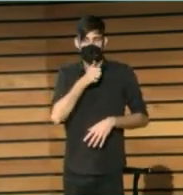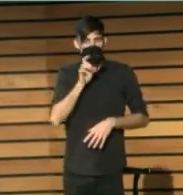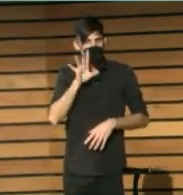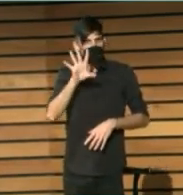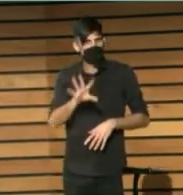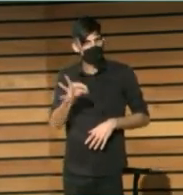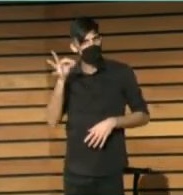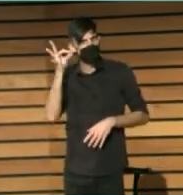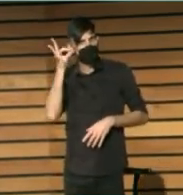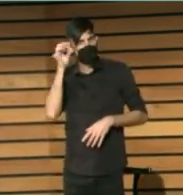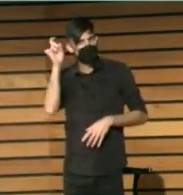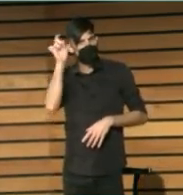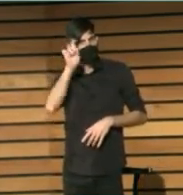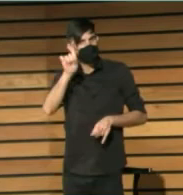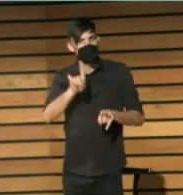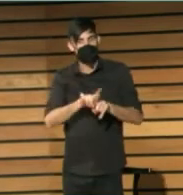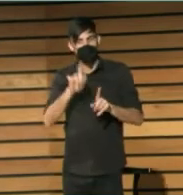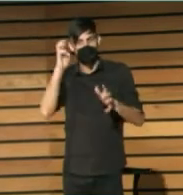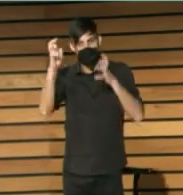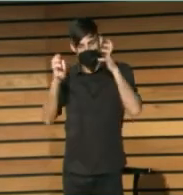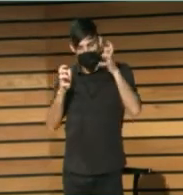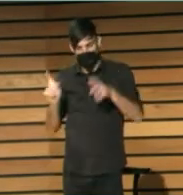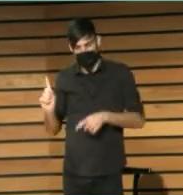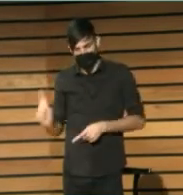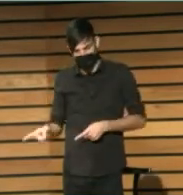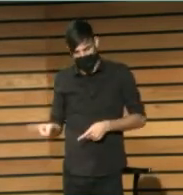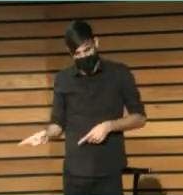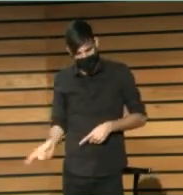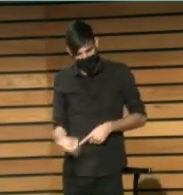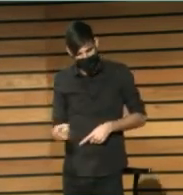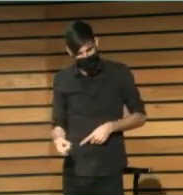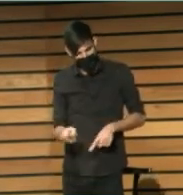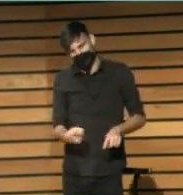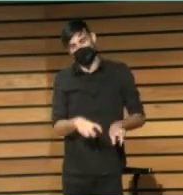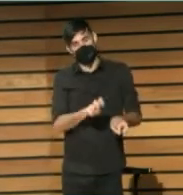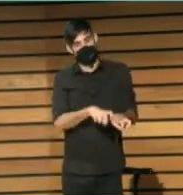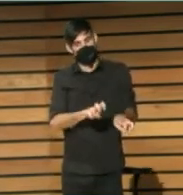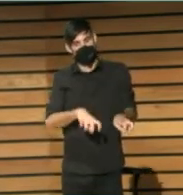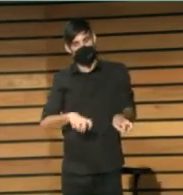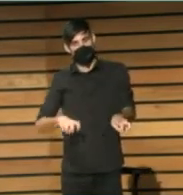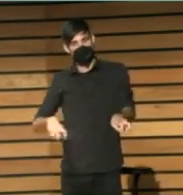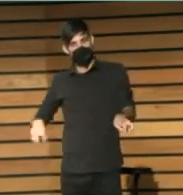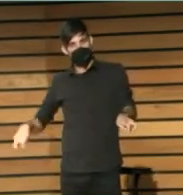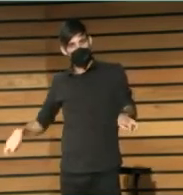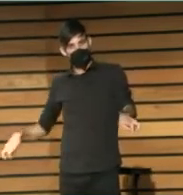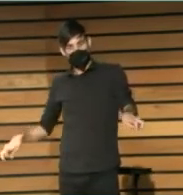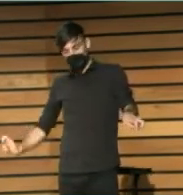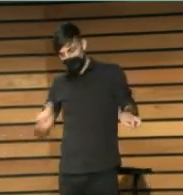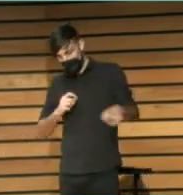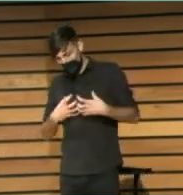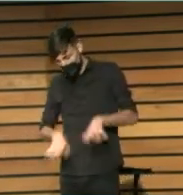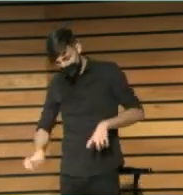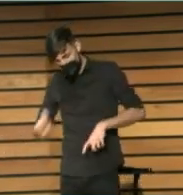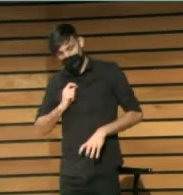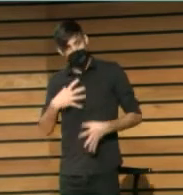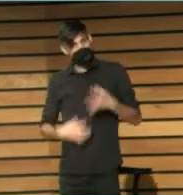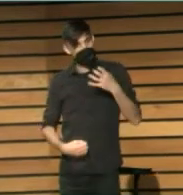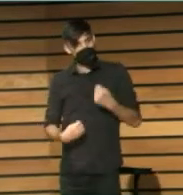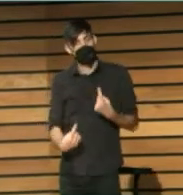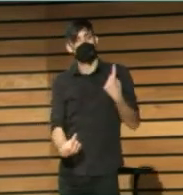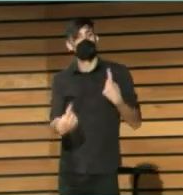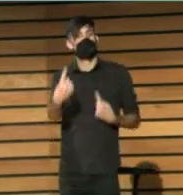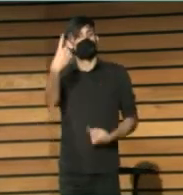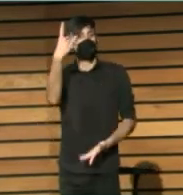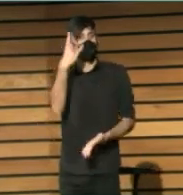los animales, llevando por buen camino a aquel ejército de analfabetos que le daban leche y huevos, y alguna vez carne de